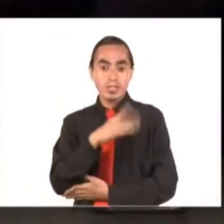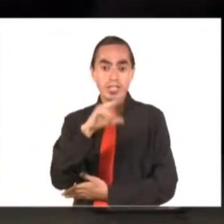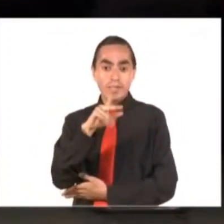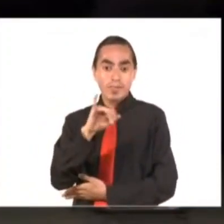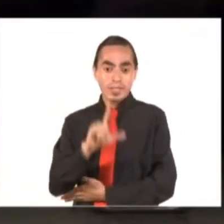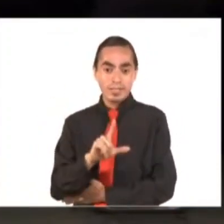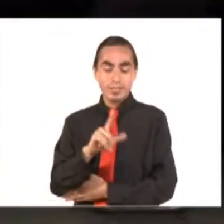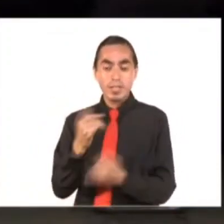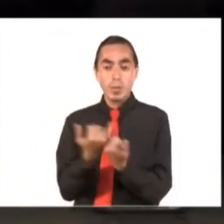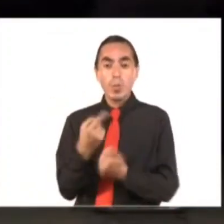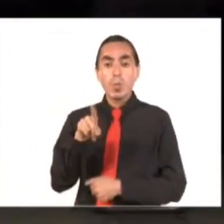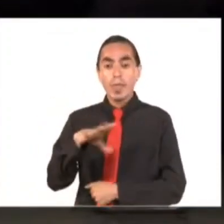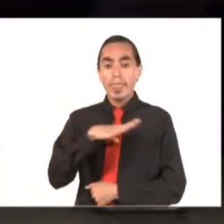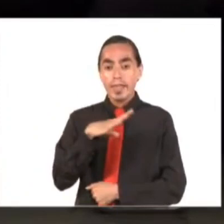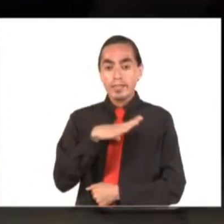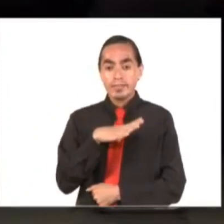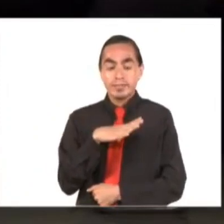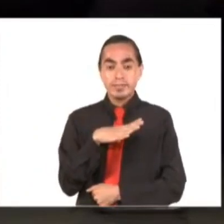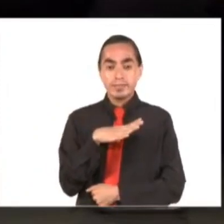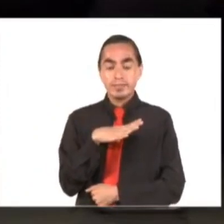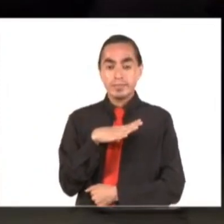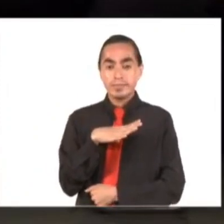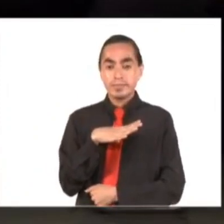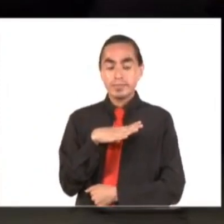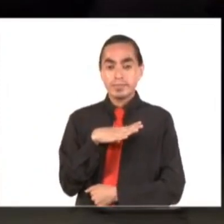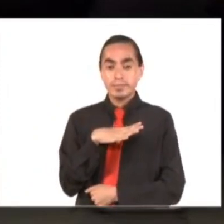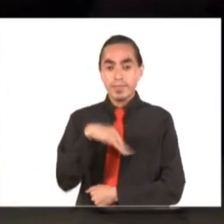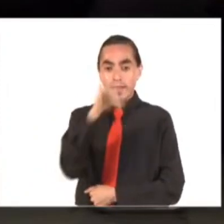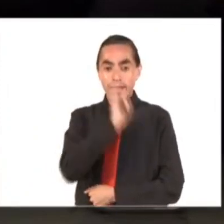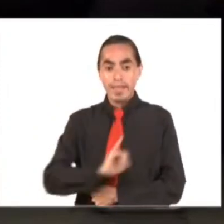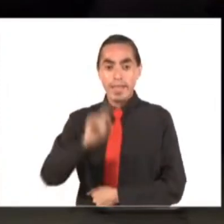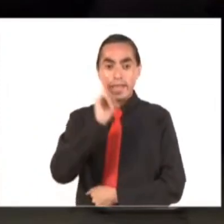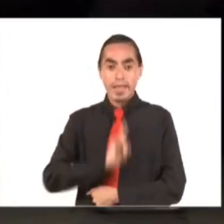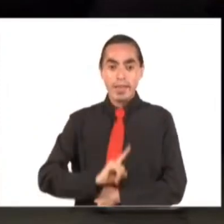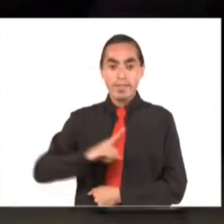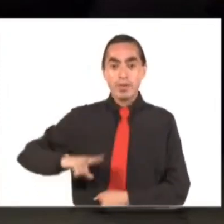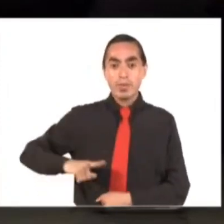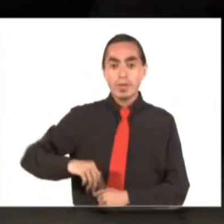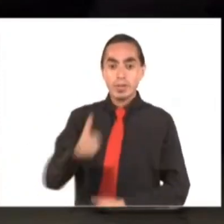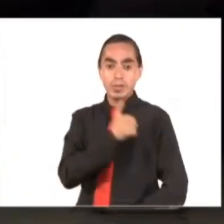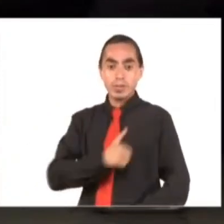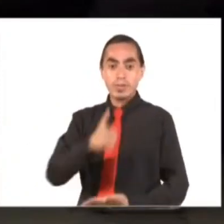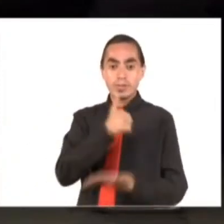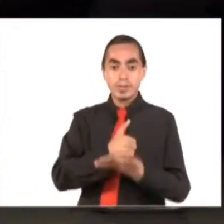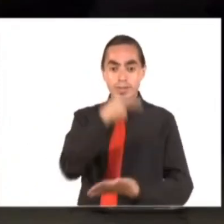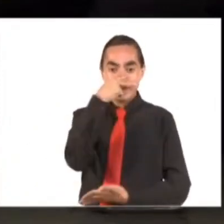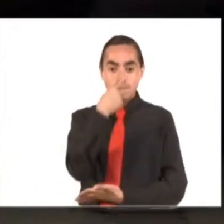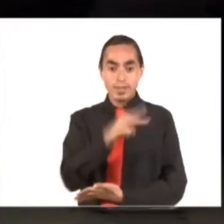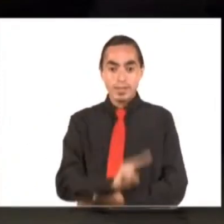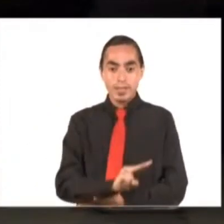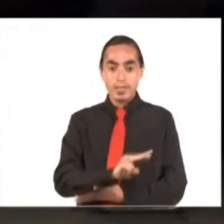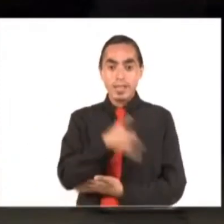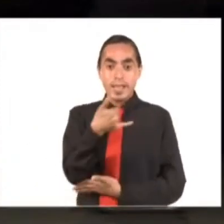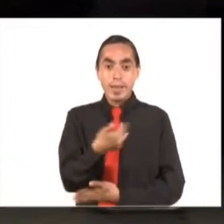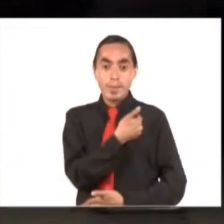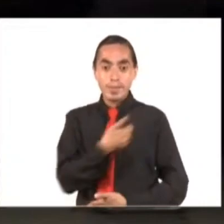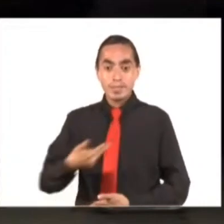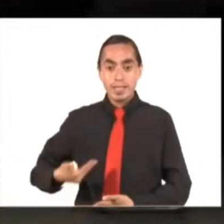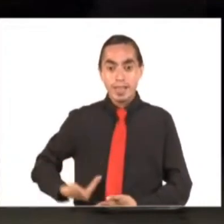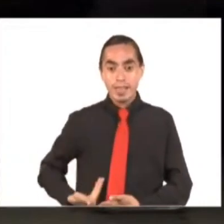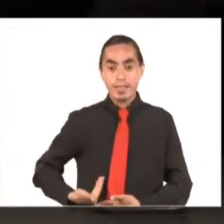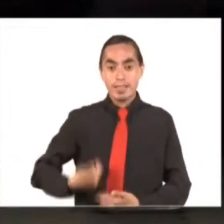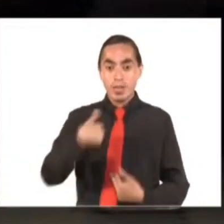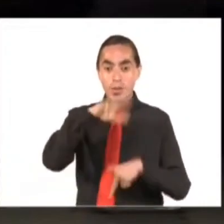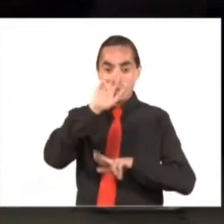distinguida presencia en este acto de la jefa de Gobierno de la Ciudad de México y presidenta honoraria del